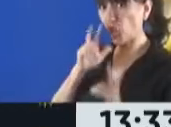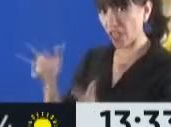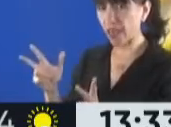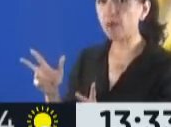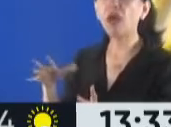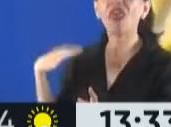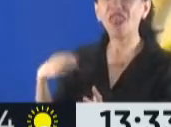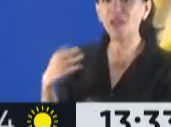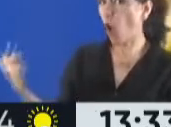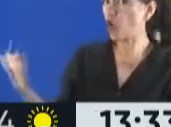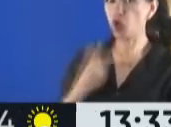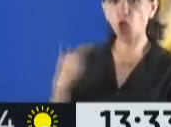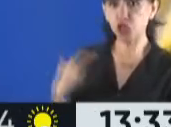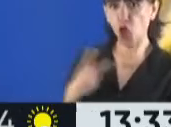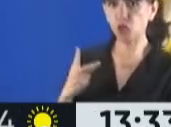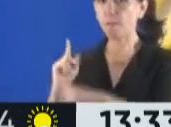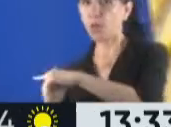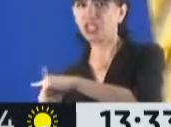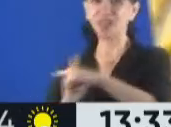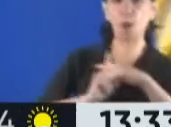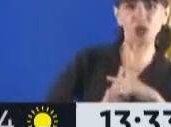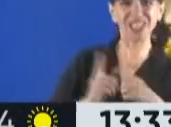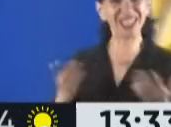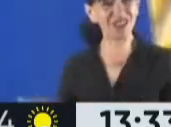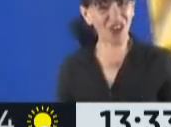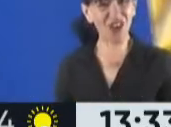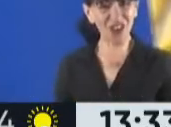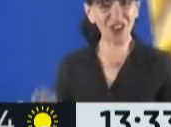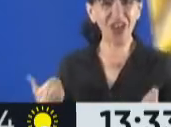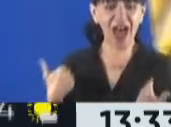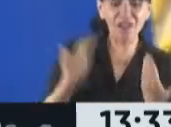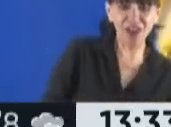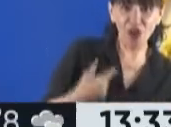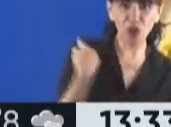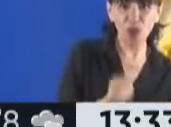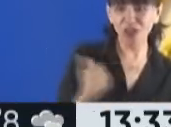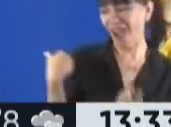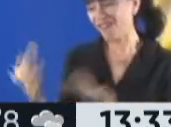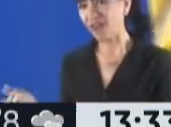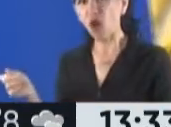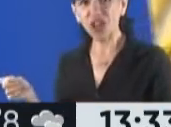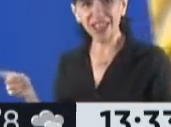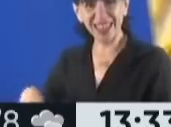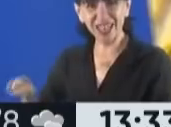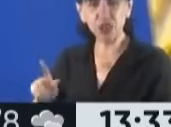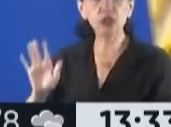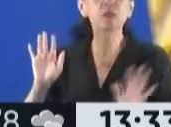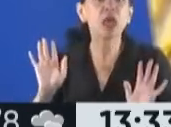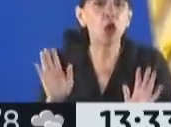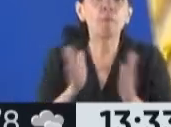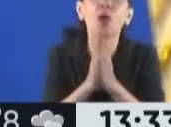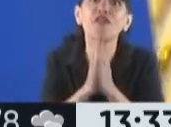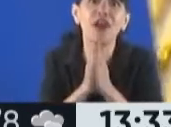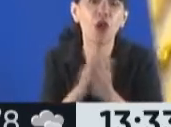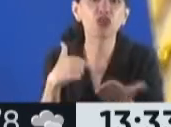salgan ganando, que sea de mutuo beneficio el acuerdo. Pero por favor, si alguien interpretó en mis